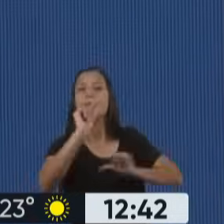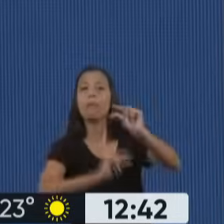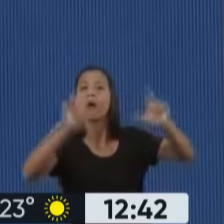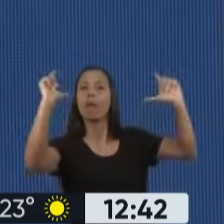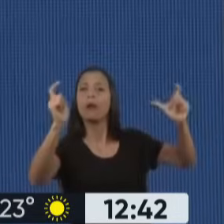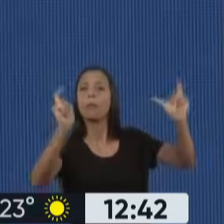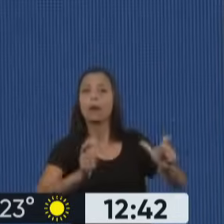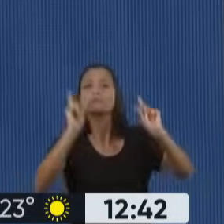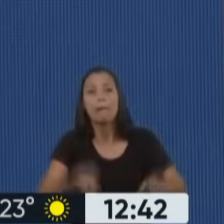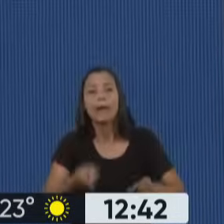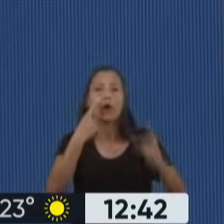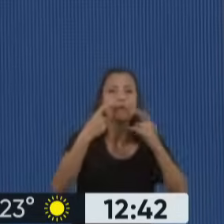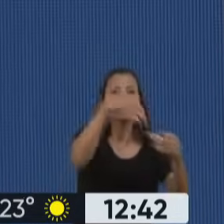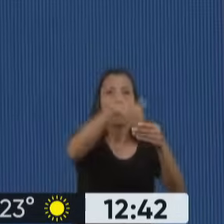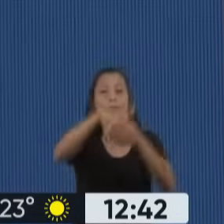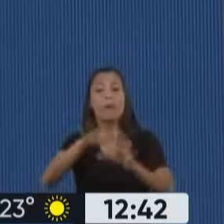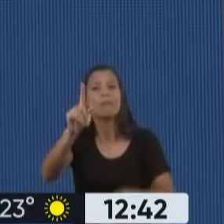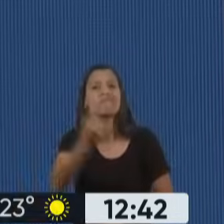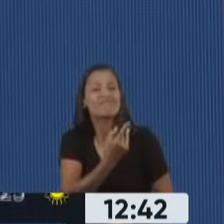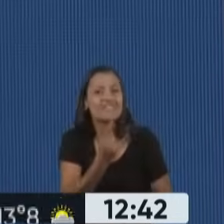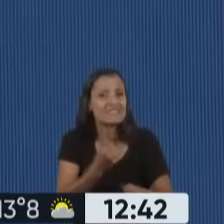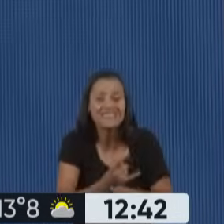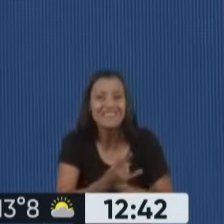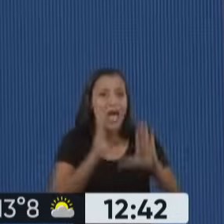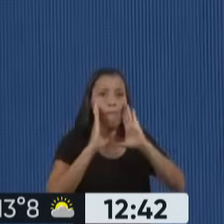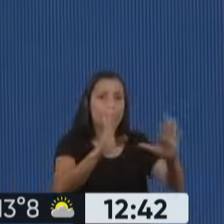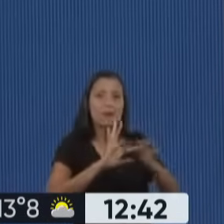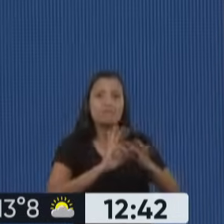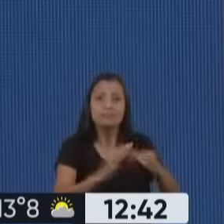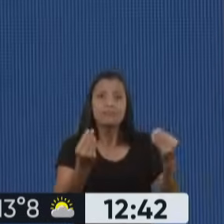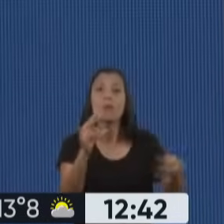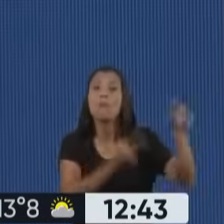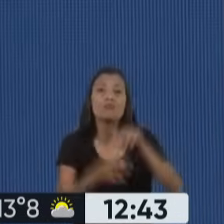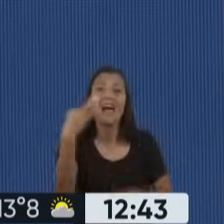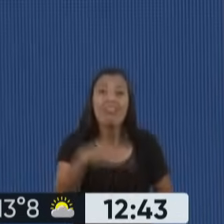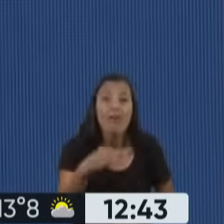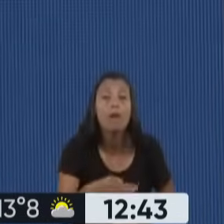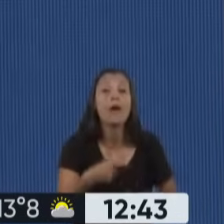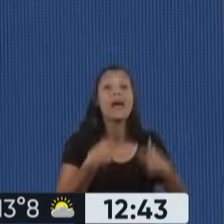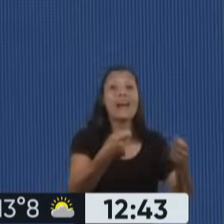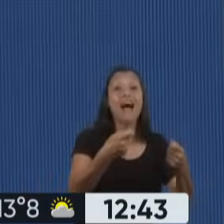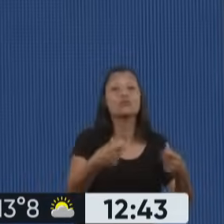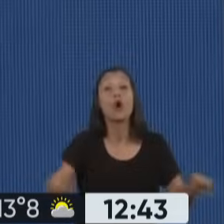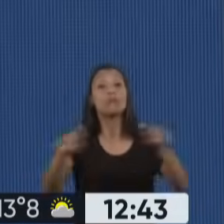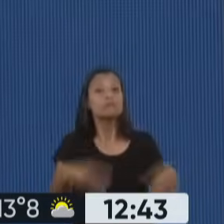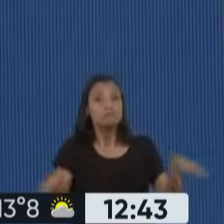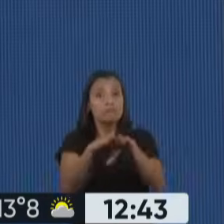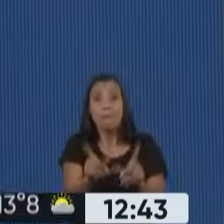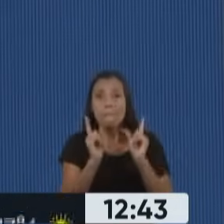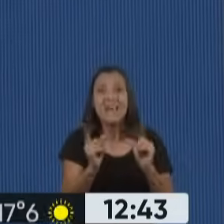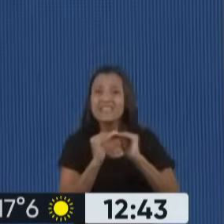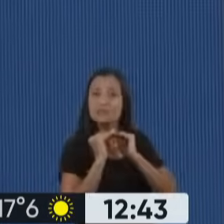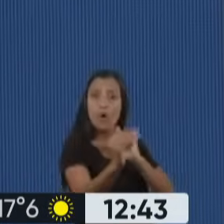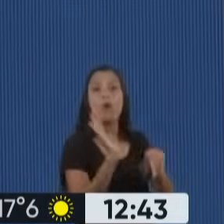capitales. Siempre el eje central es el equilibrio fiscal. De hecho, hay